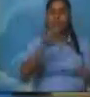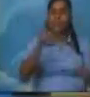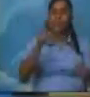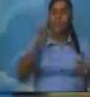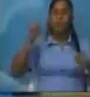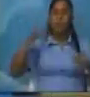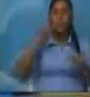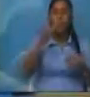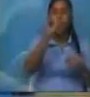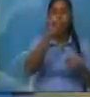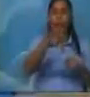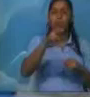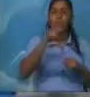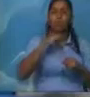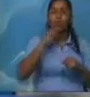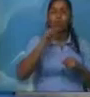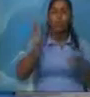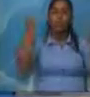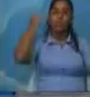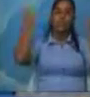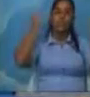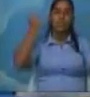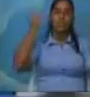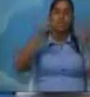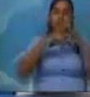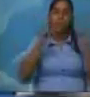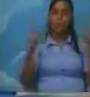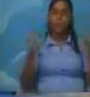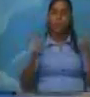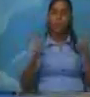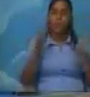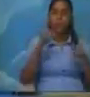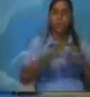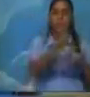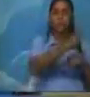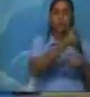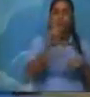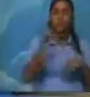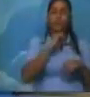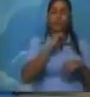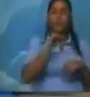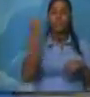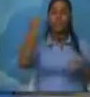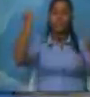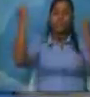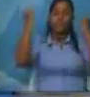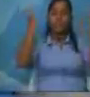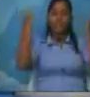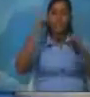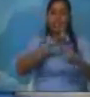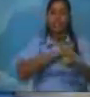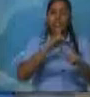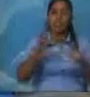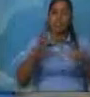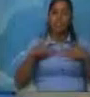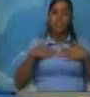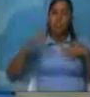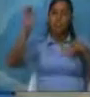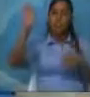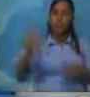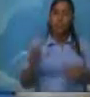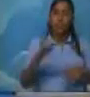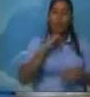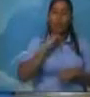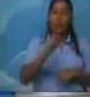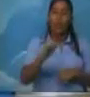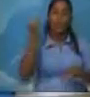Luque no es la inteligencia del hermano Emilio Pérez no es la inteligencia de mi Juan no es